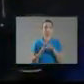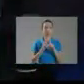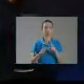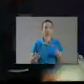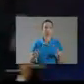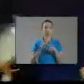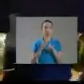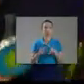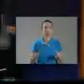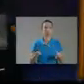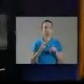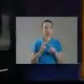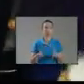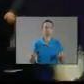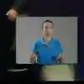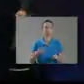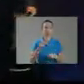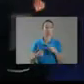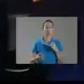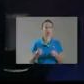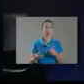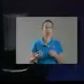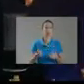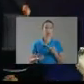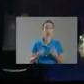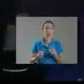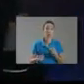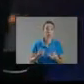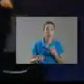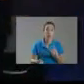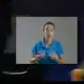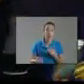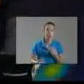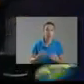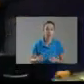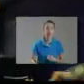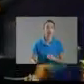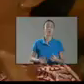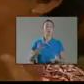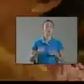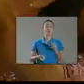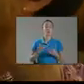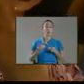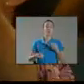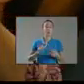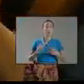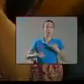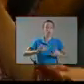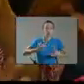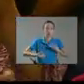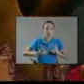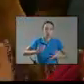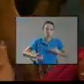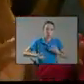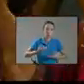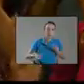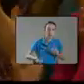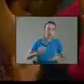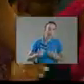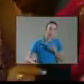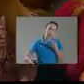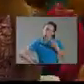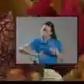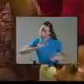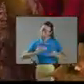Vamos a pedirle fuego al Señor, dice. Fuego, fuego, fuego, fuego, fuego, fuego, fuego. Fuego, fuego, fuego, fuego, fuego,